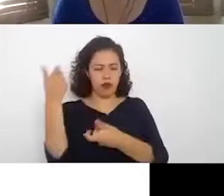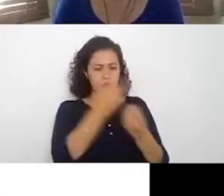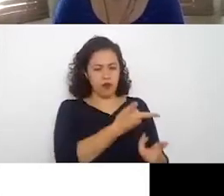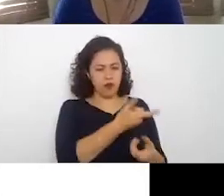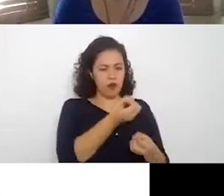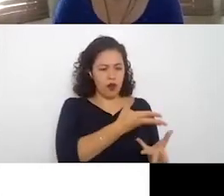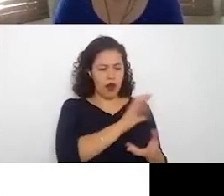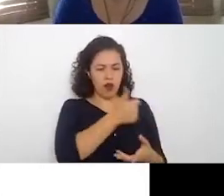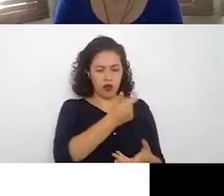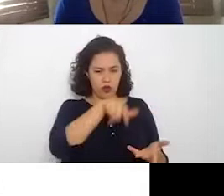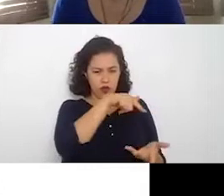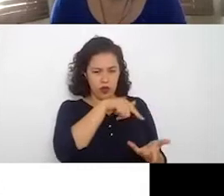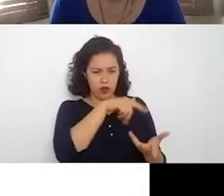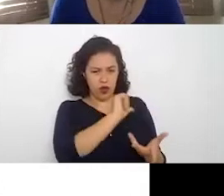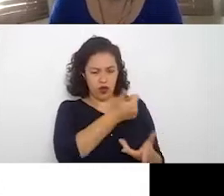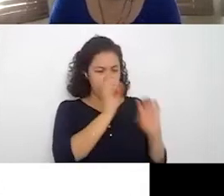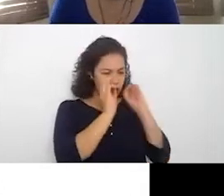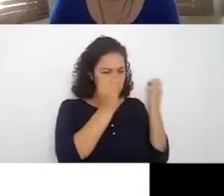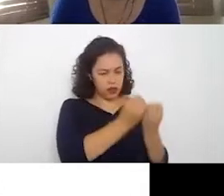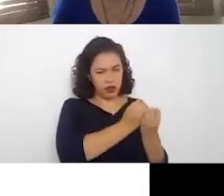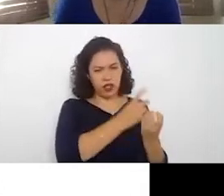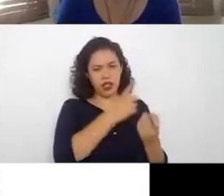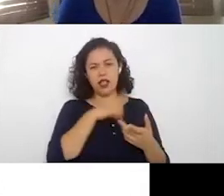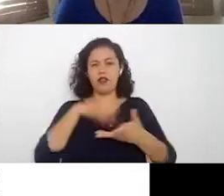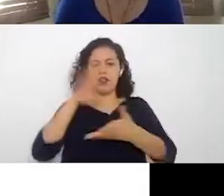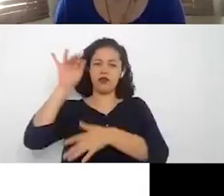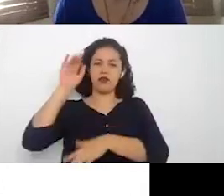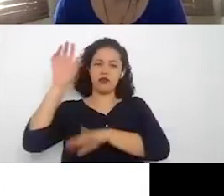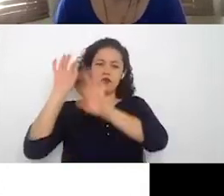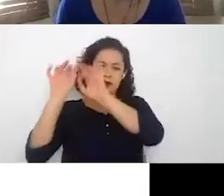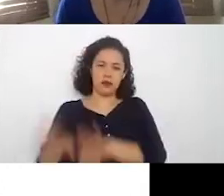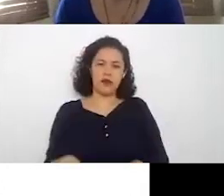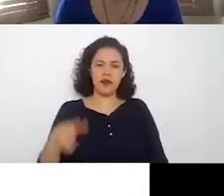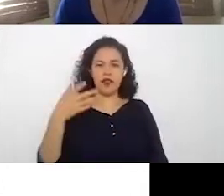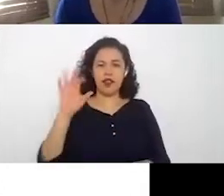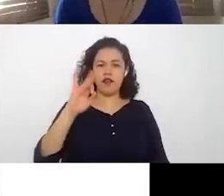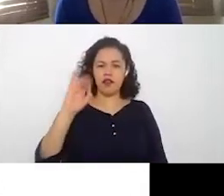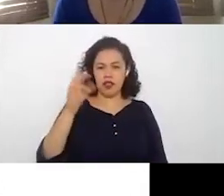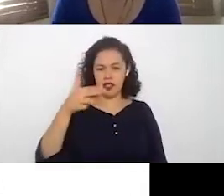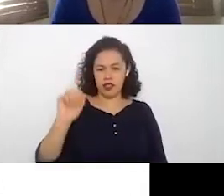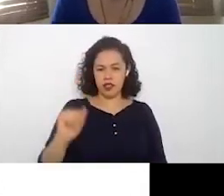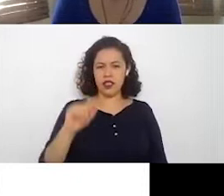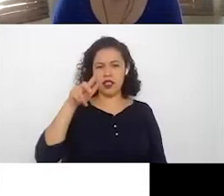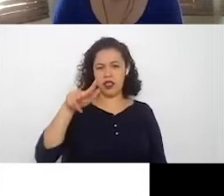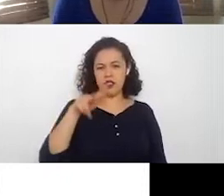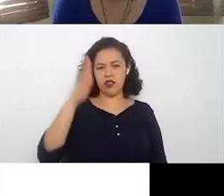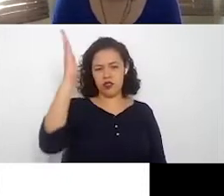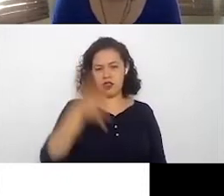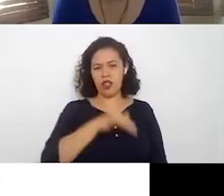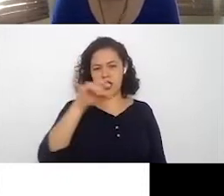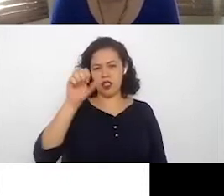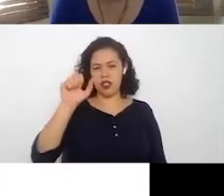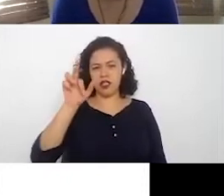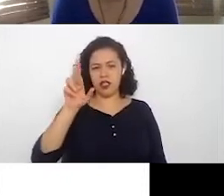que ustedes llenen una solicitud, la ficha 18 diagonal ISR, ¿verdad? Que es una solicitud